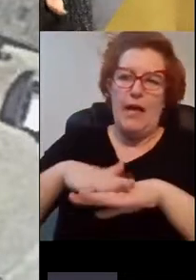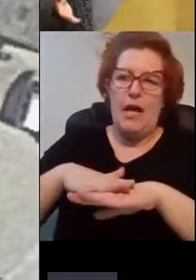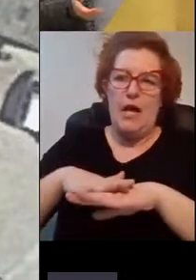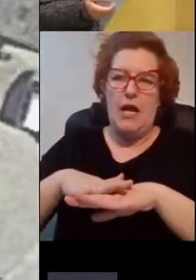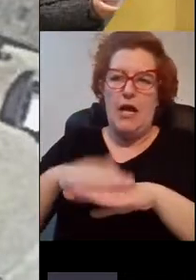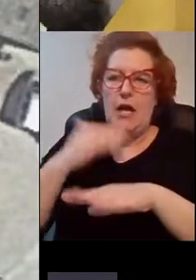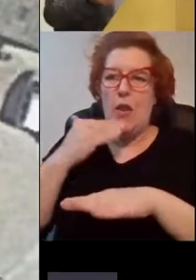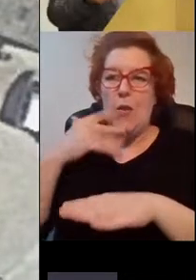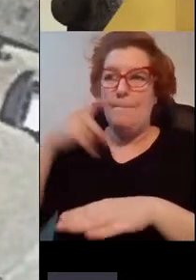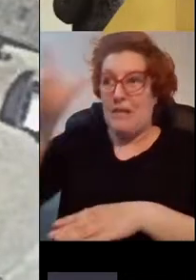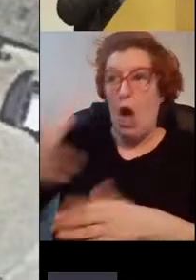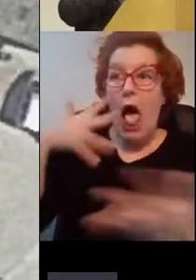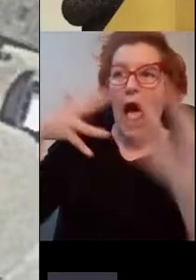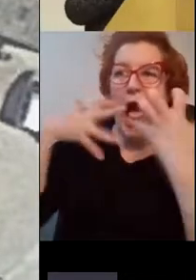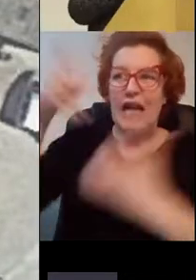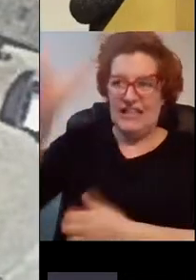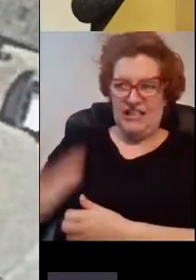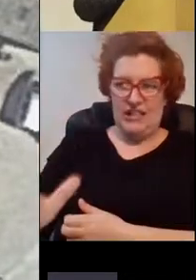a un artista. En este caso,